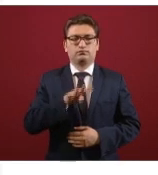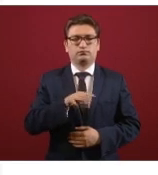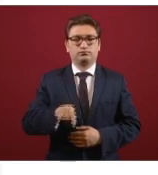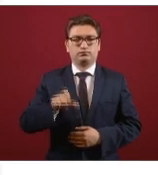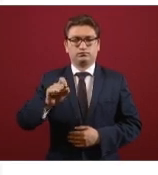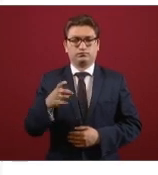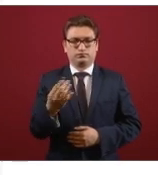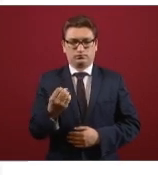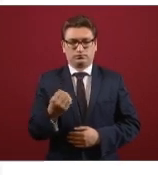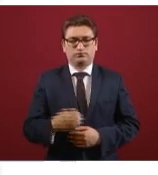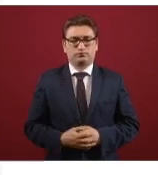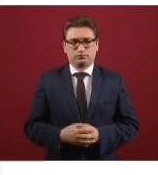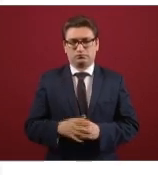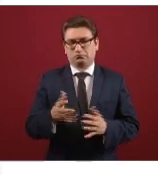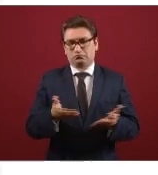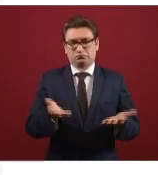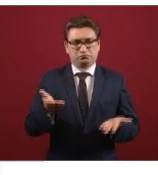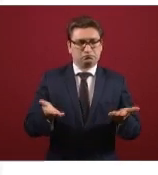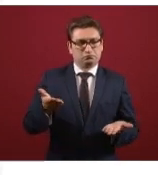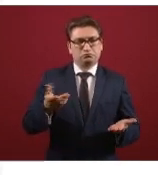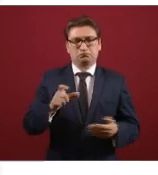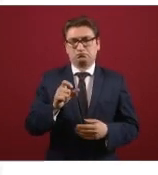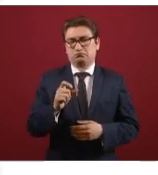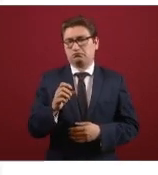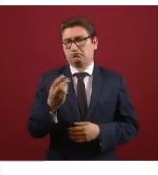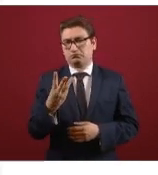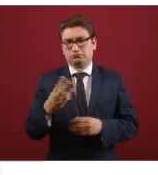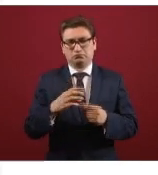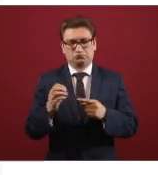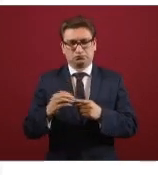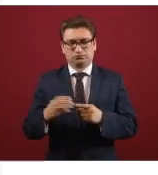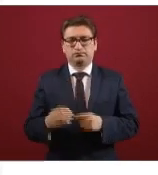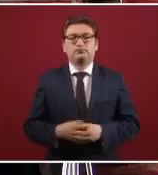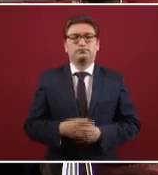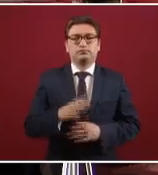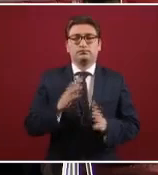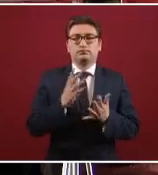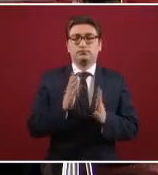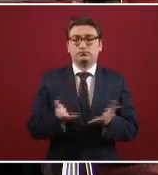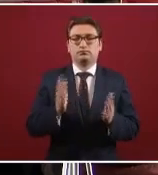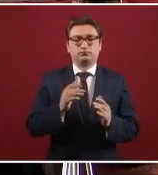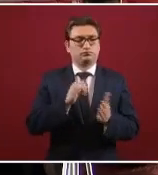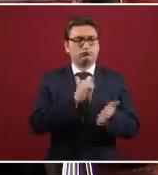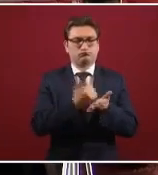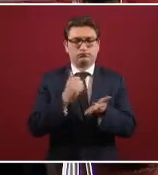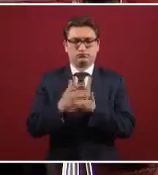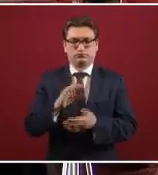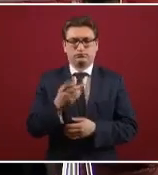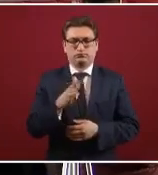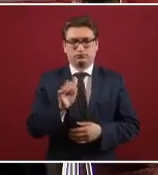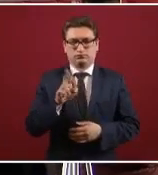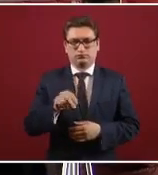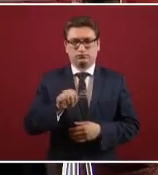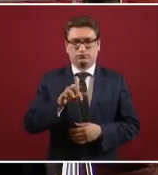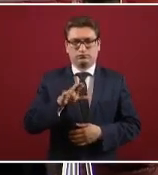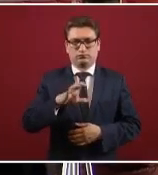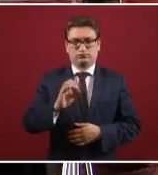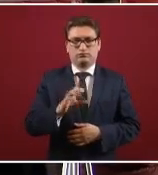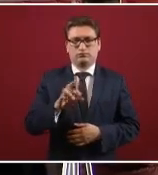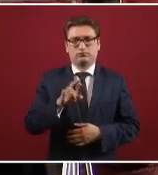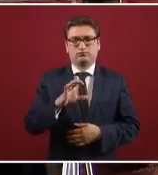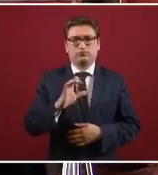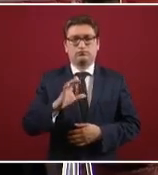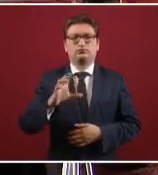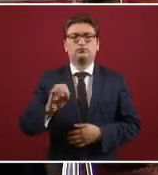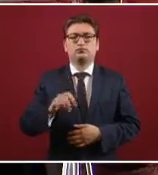por litro un margen de 23 centavos y ahora si lo vemos por marcas chevron arco red co